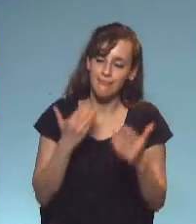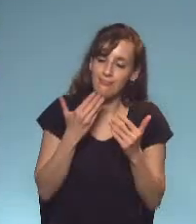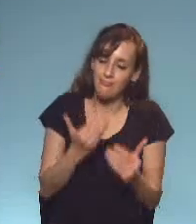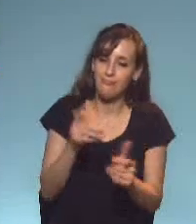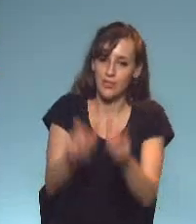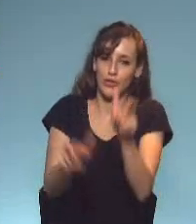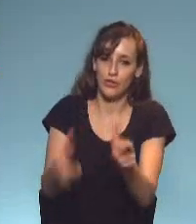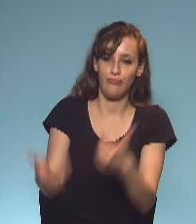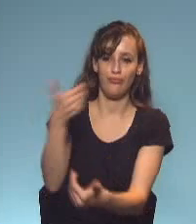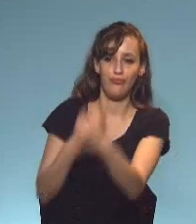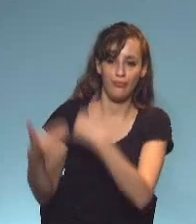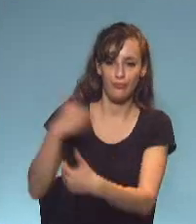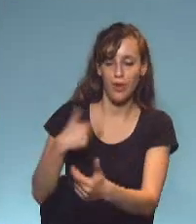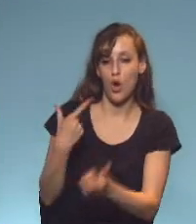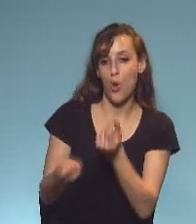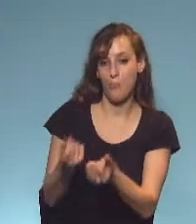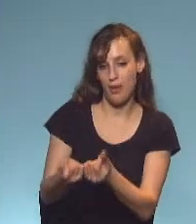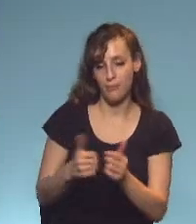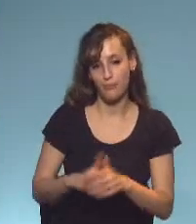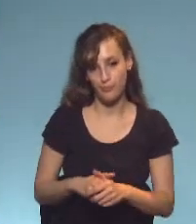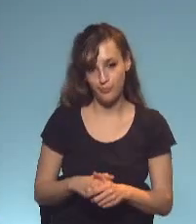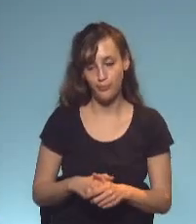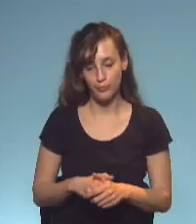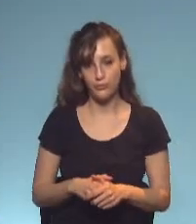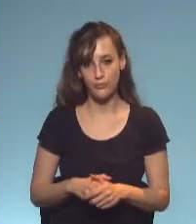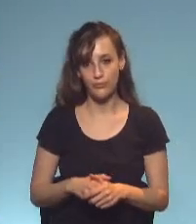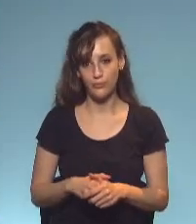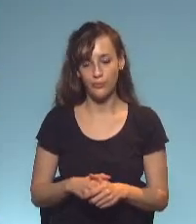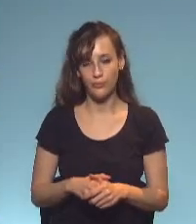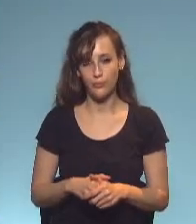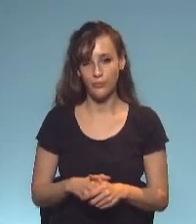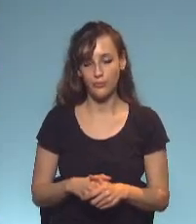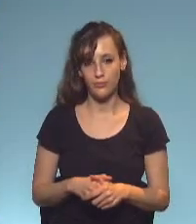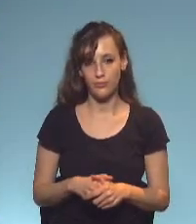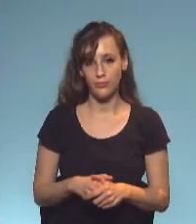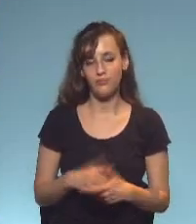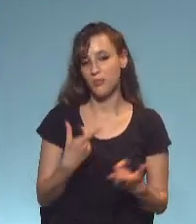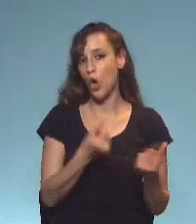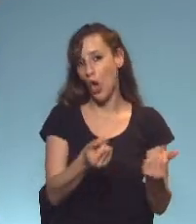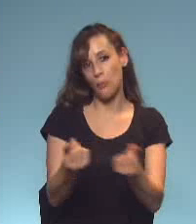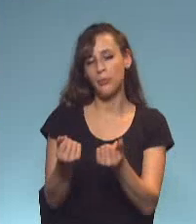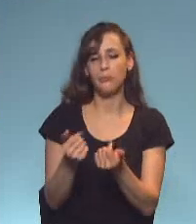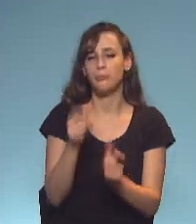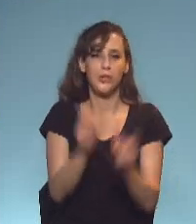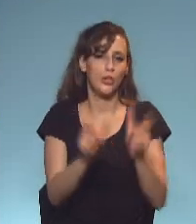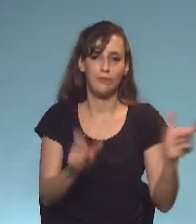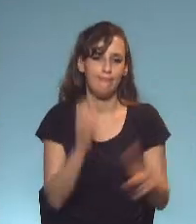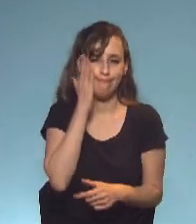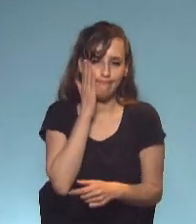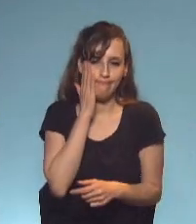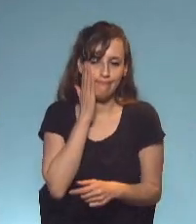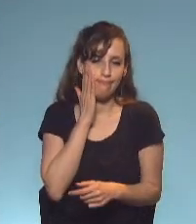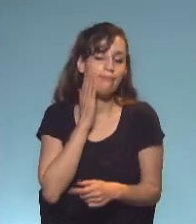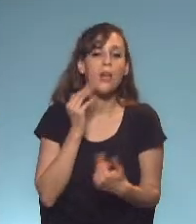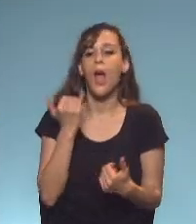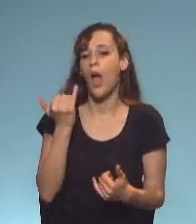gracias a los clientes que se acercan acá para... La gente es muy solidaria. Tenemos